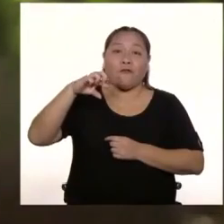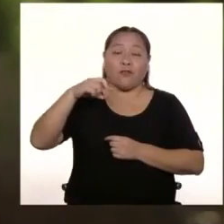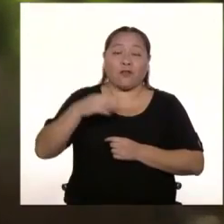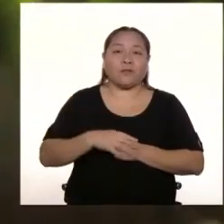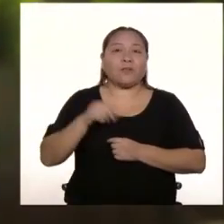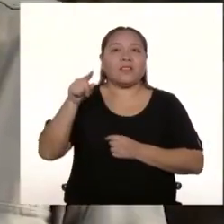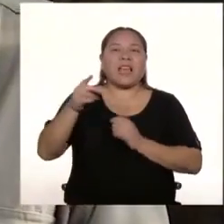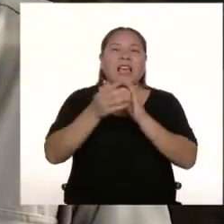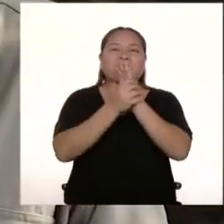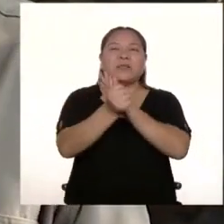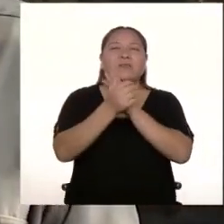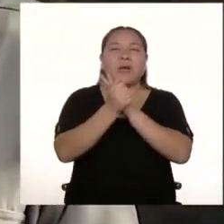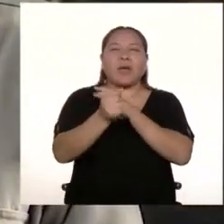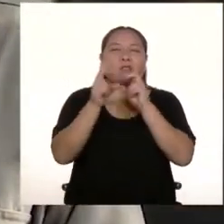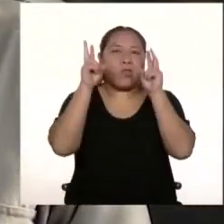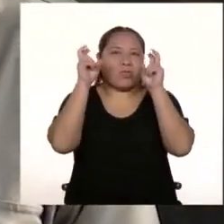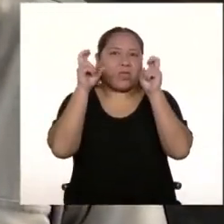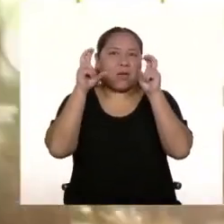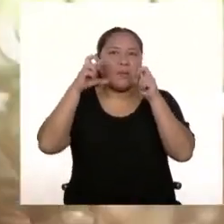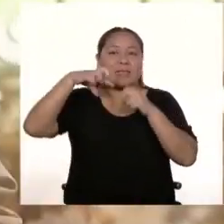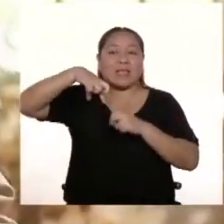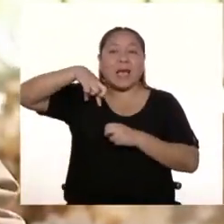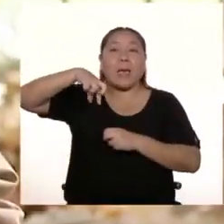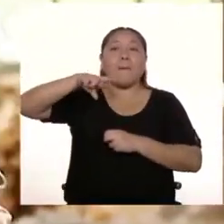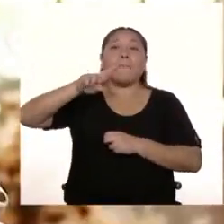temas precolombinos.